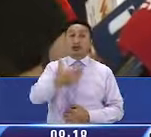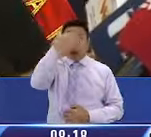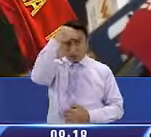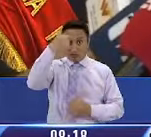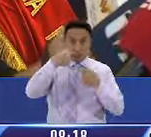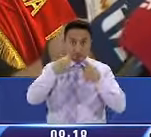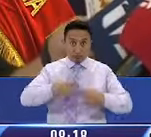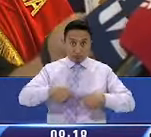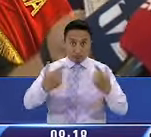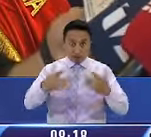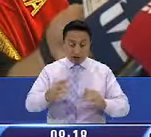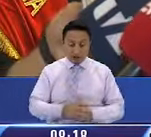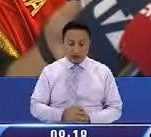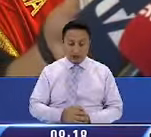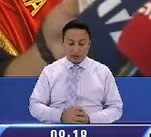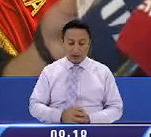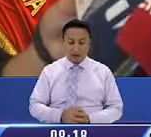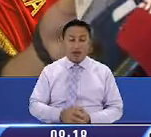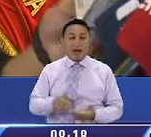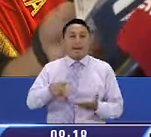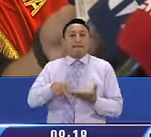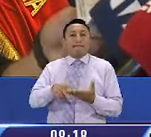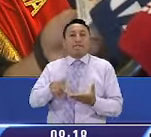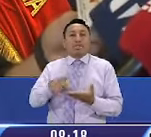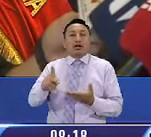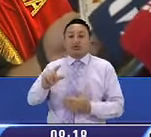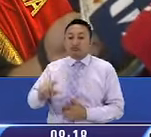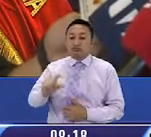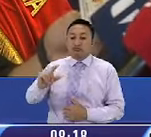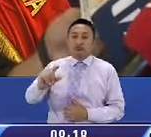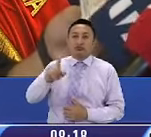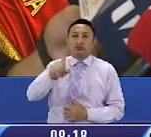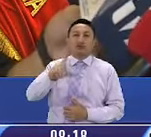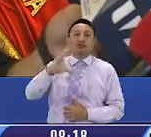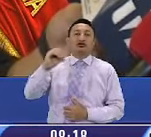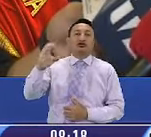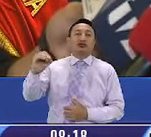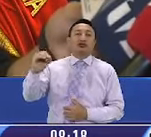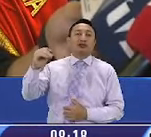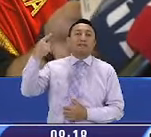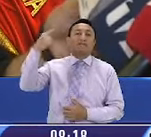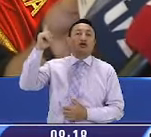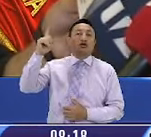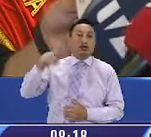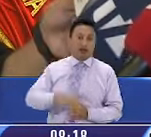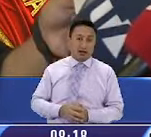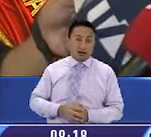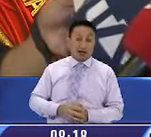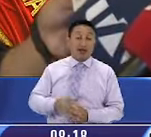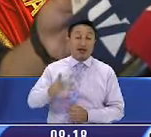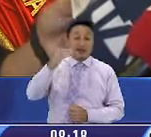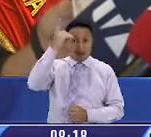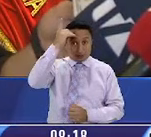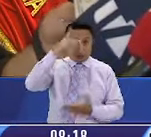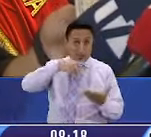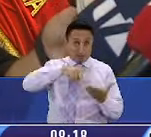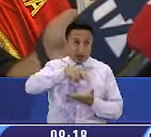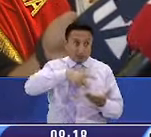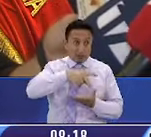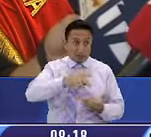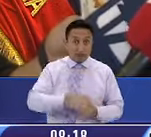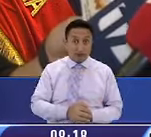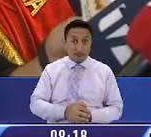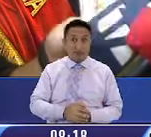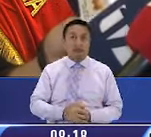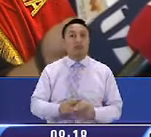que va a dar un valor determinado de cerca de 100 millones para poder acreditar. Esperemos y aspiramos que se dé de